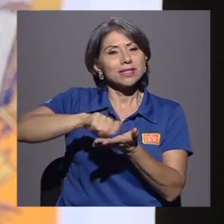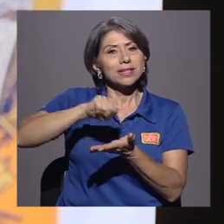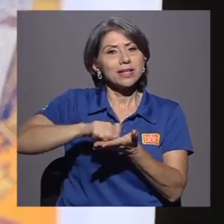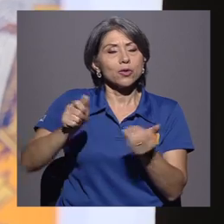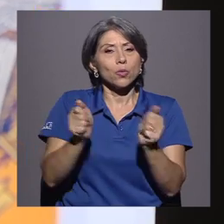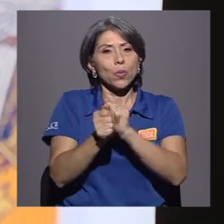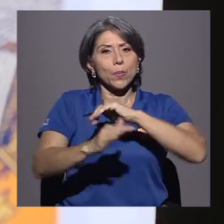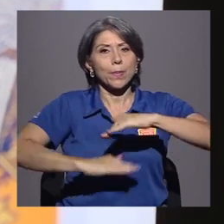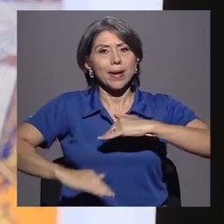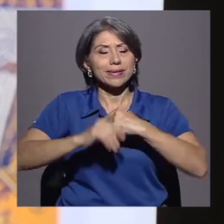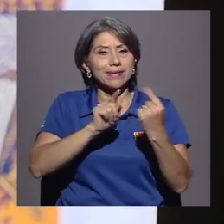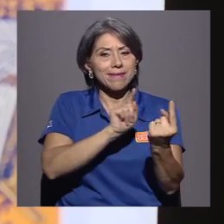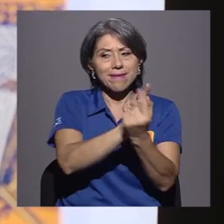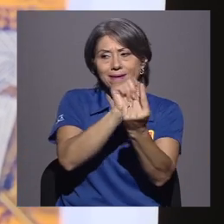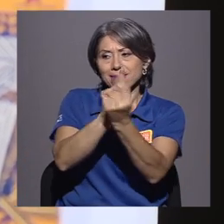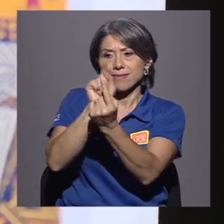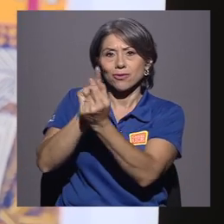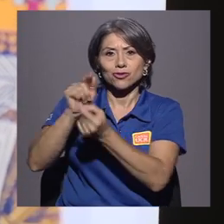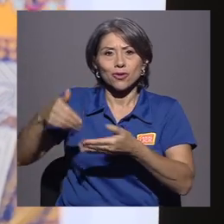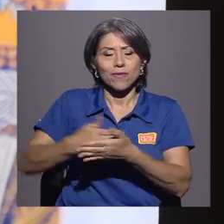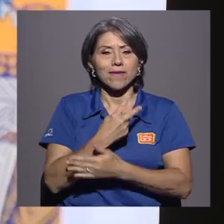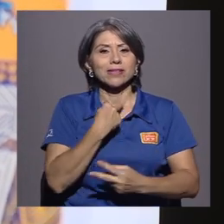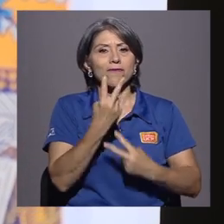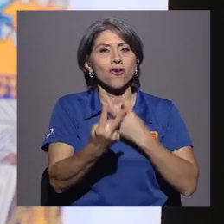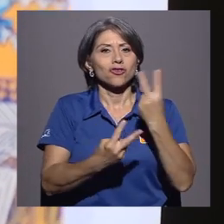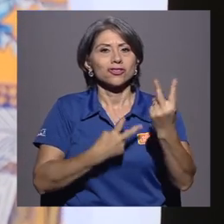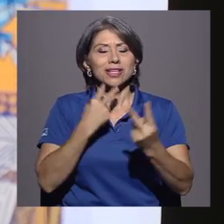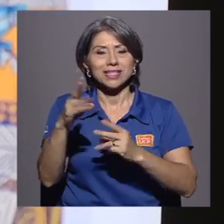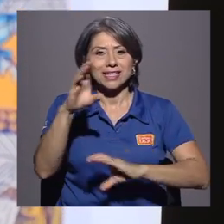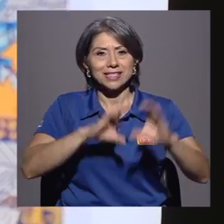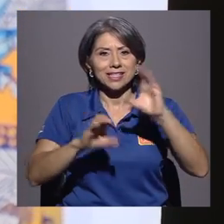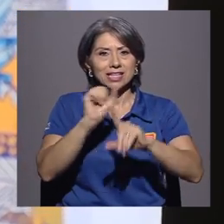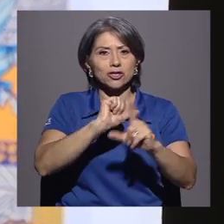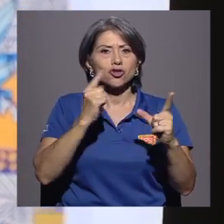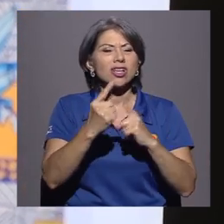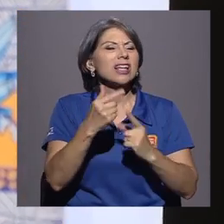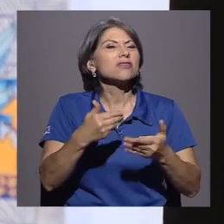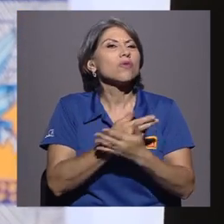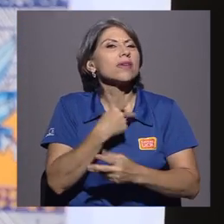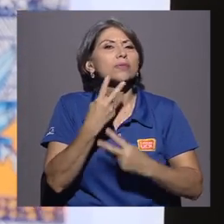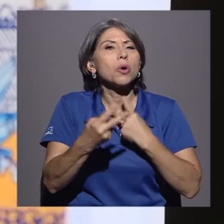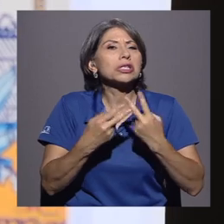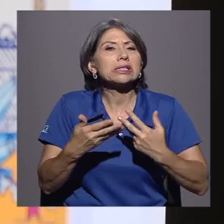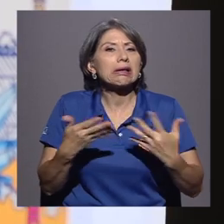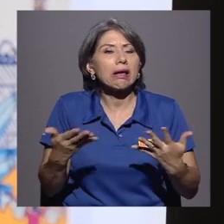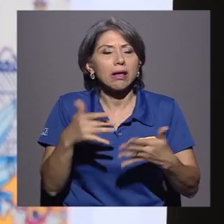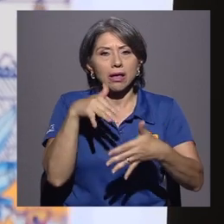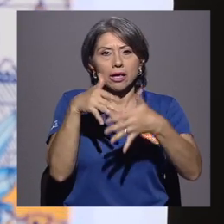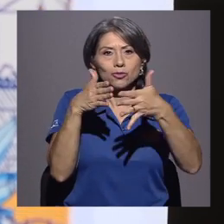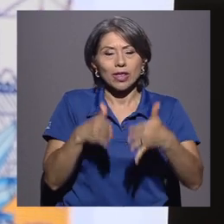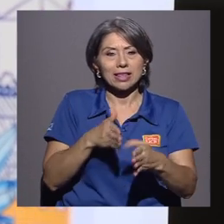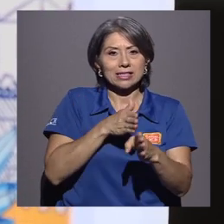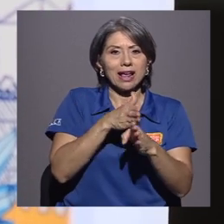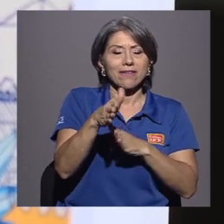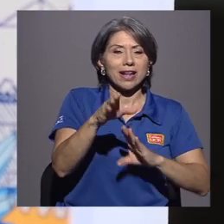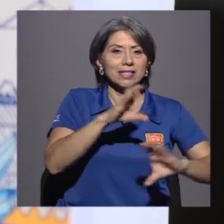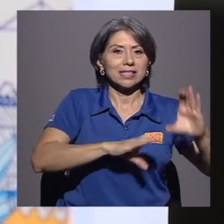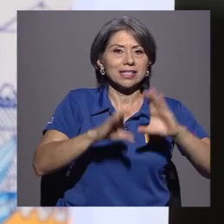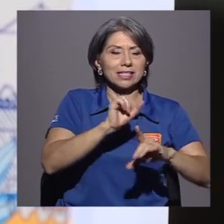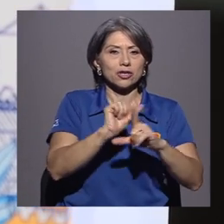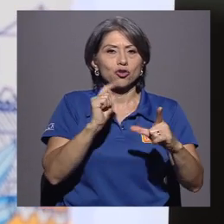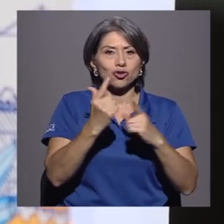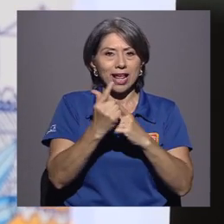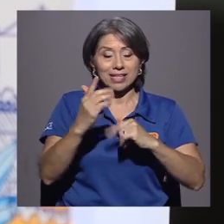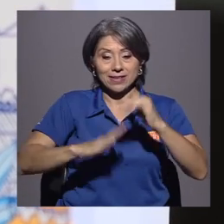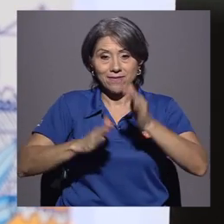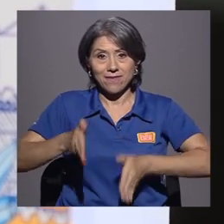a partir de los encuentros de Nuevas Voces en Ciencias Sociales, que son estudiantes de las carreras de Ciencias Sociales,